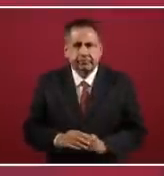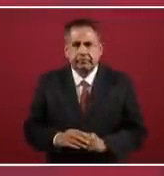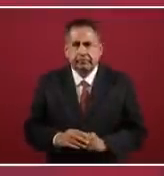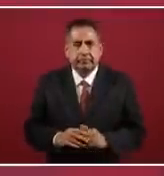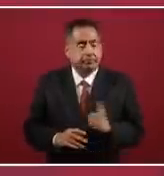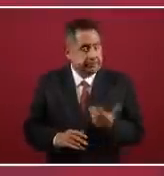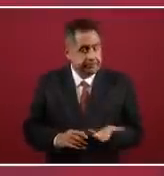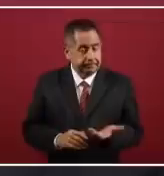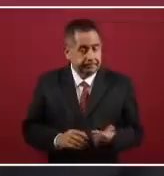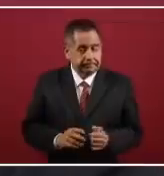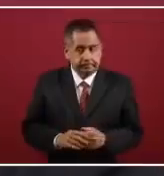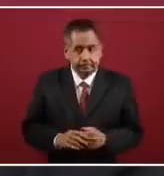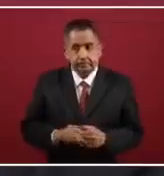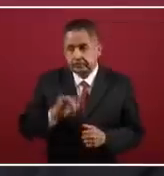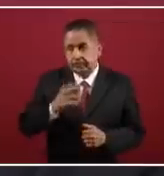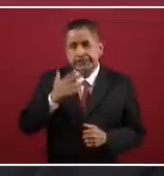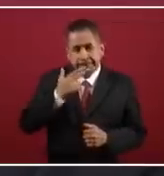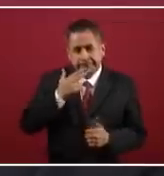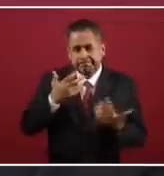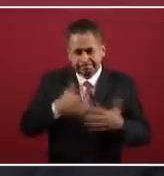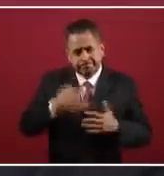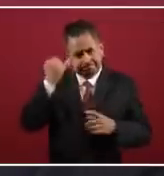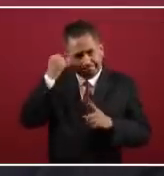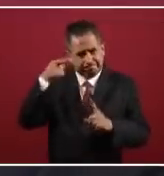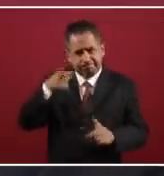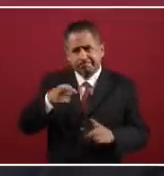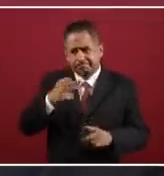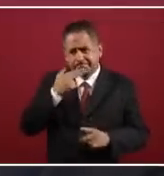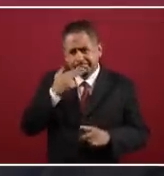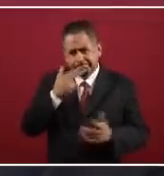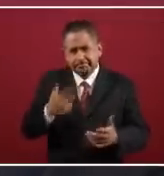Entonces, funciona de esa manera.